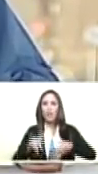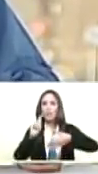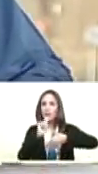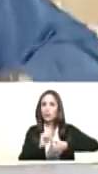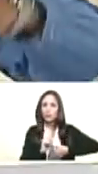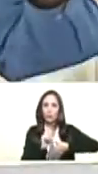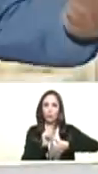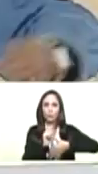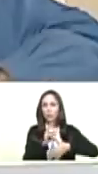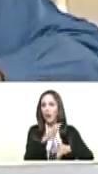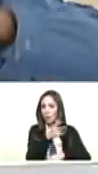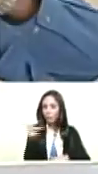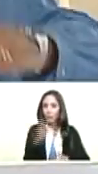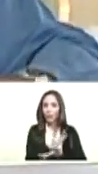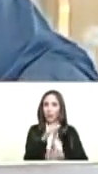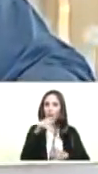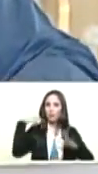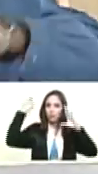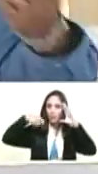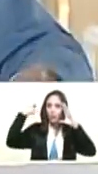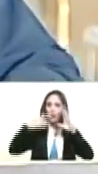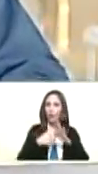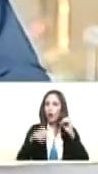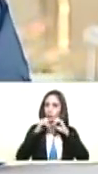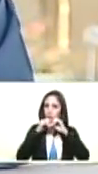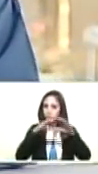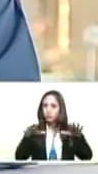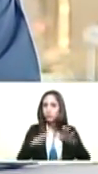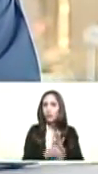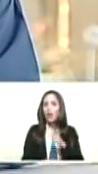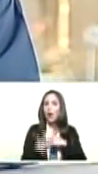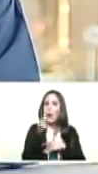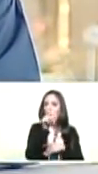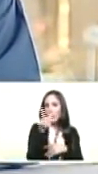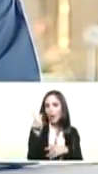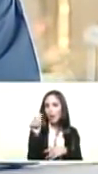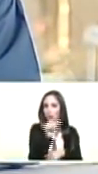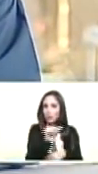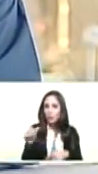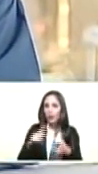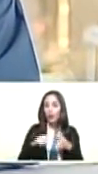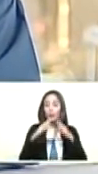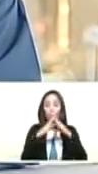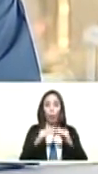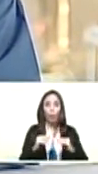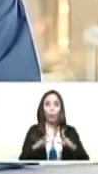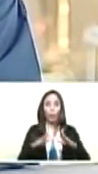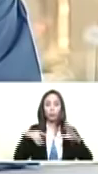hacen un reportaje y lo mandan una vez por semana, dos veces por semana, y están los CLAP